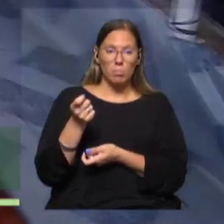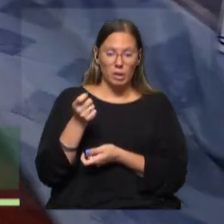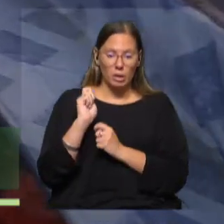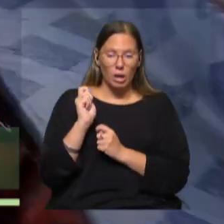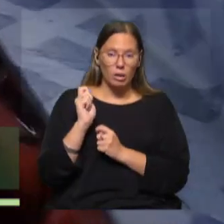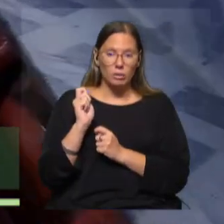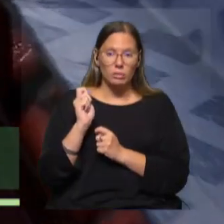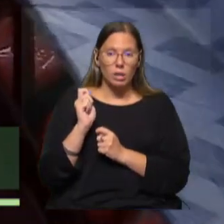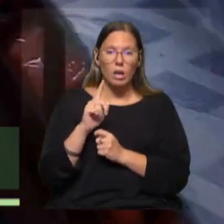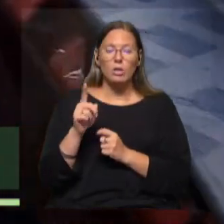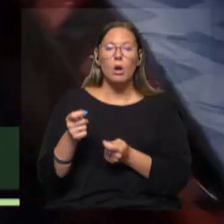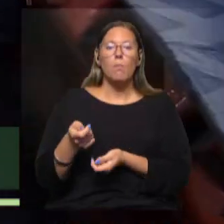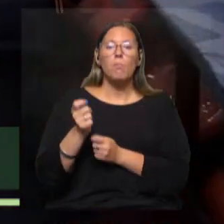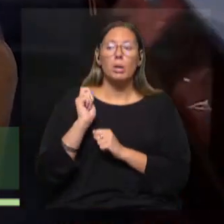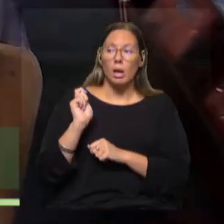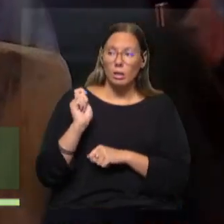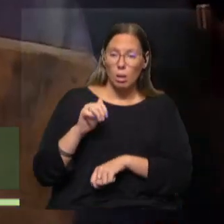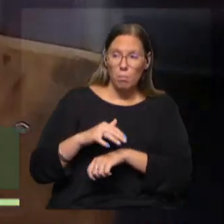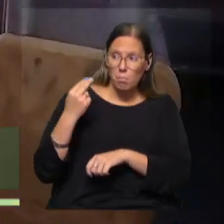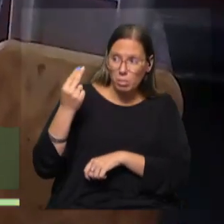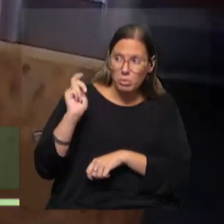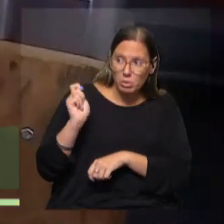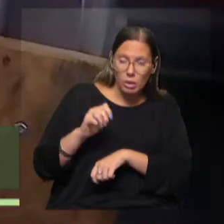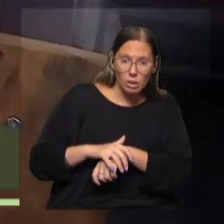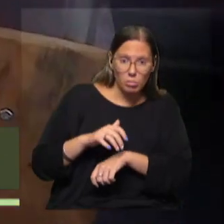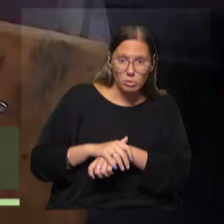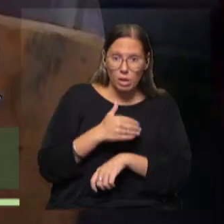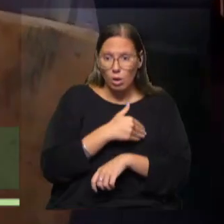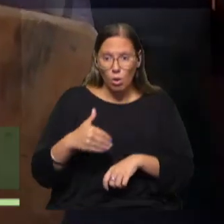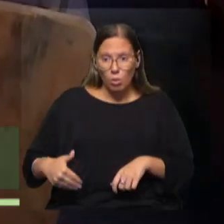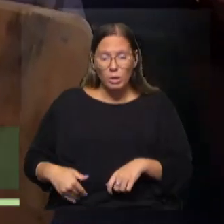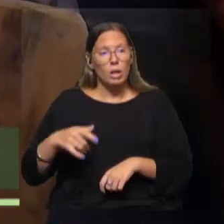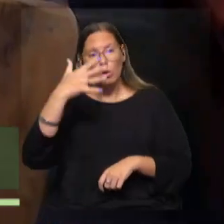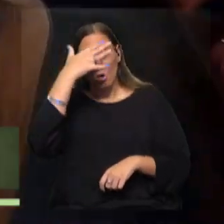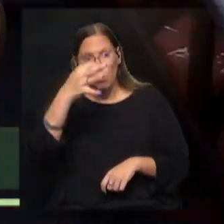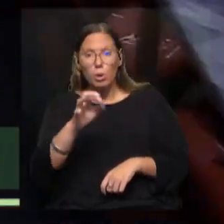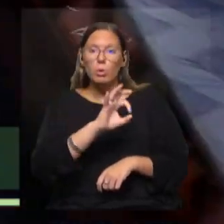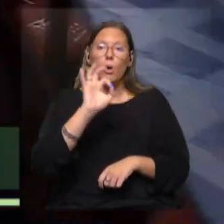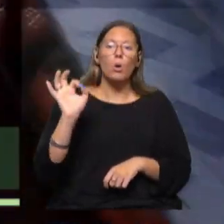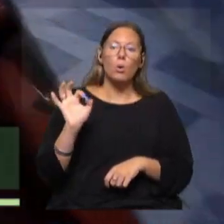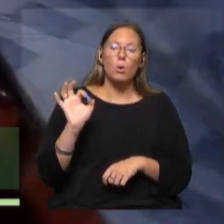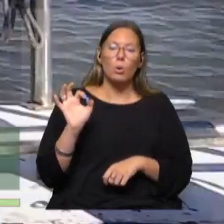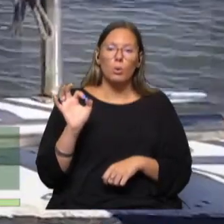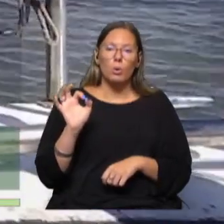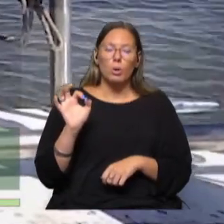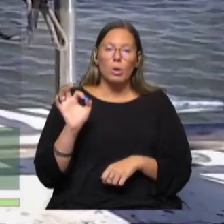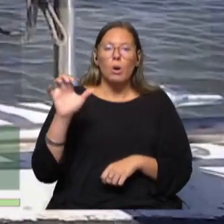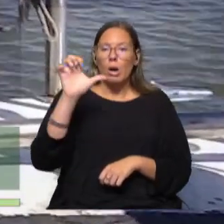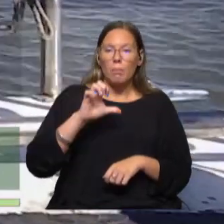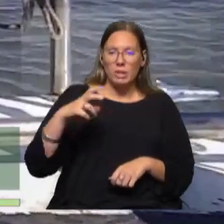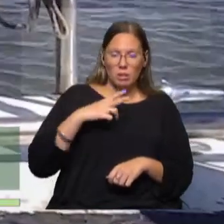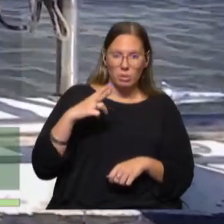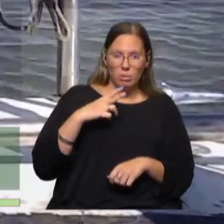es la pesca de quiénes, los permisos de pesca de quién son, del Estado, del pueblo, o son de empresas